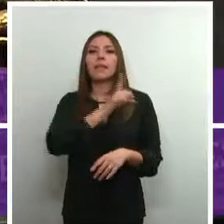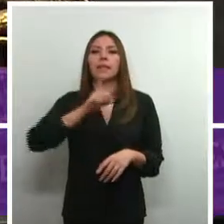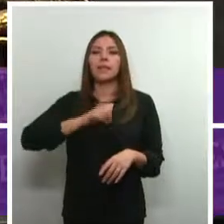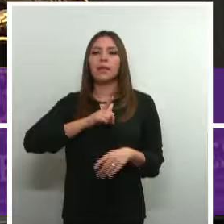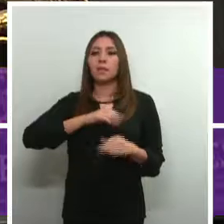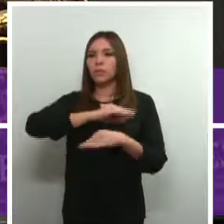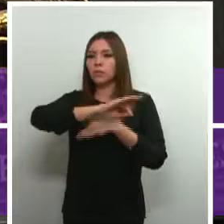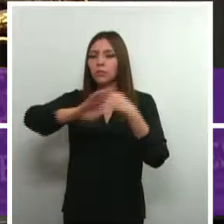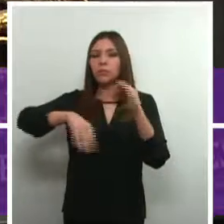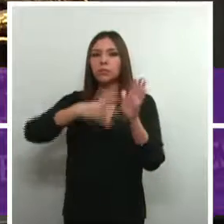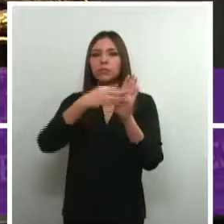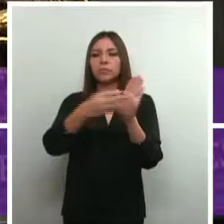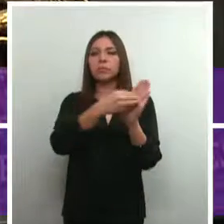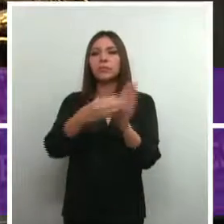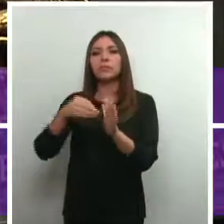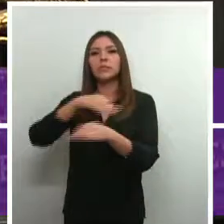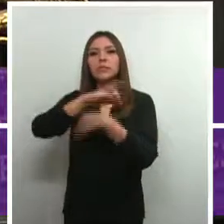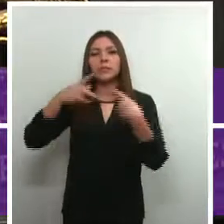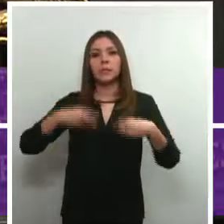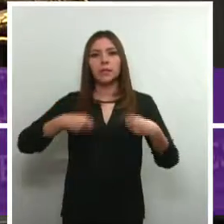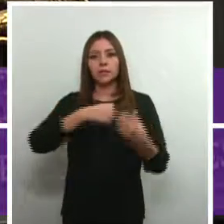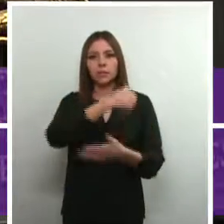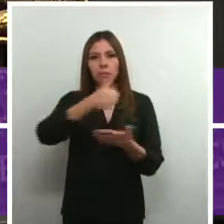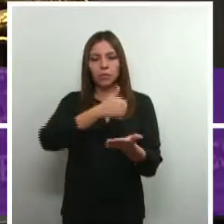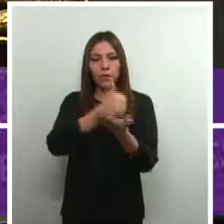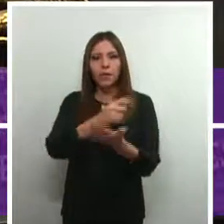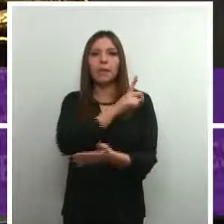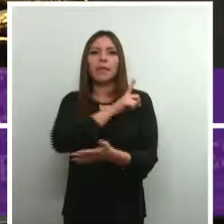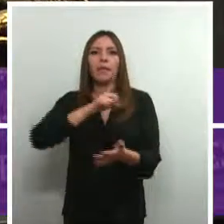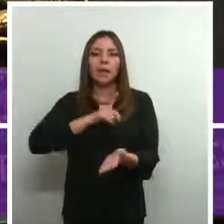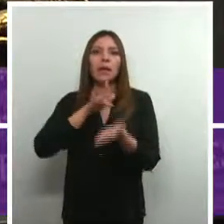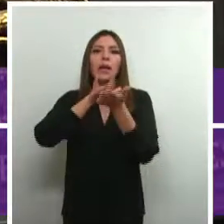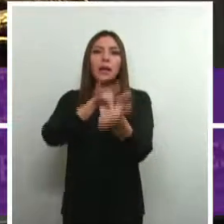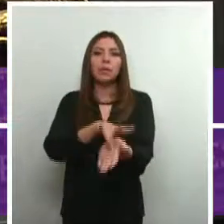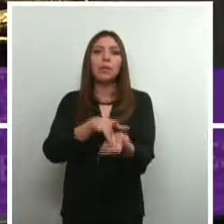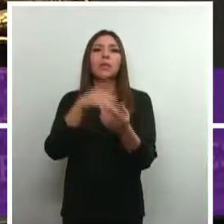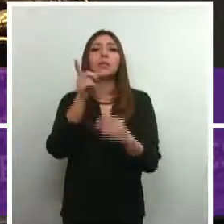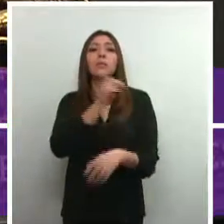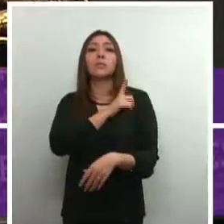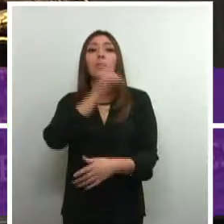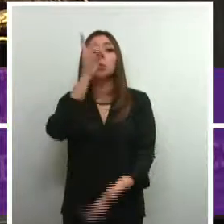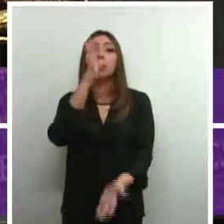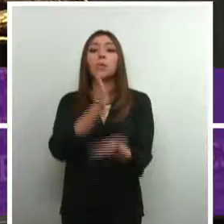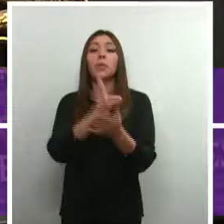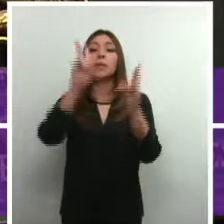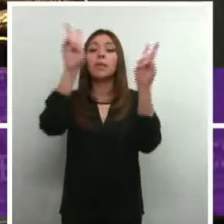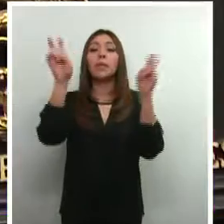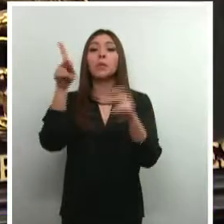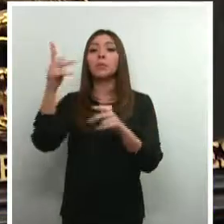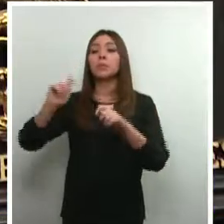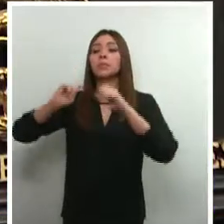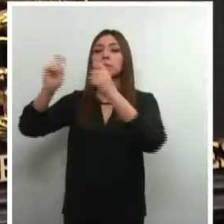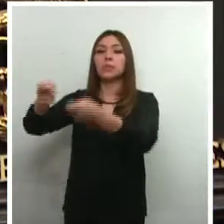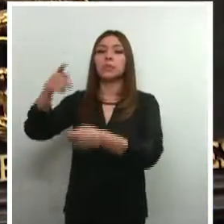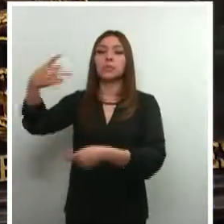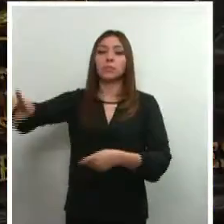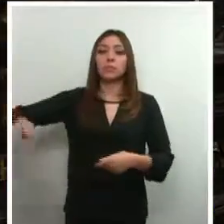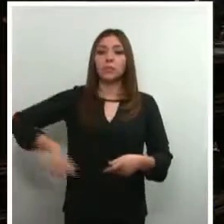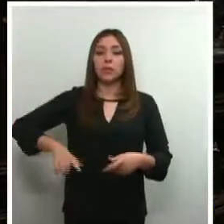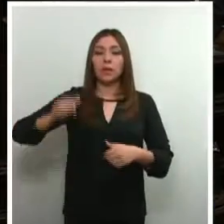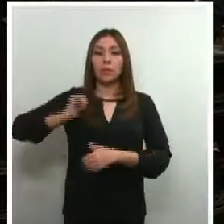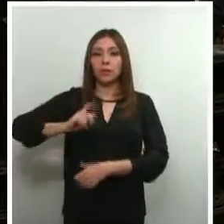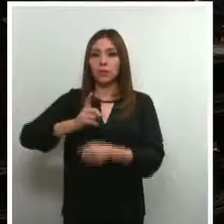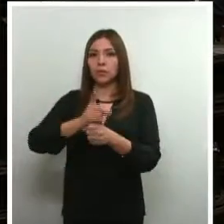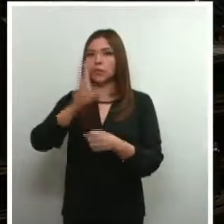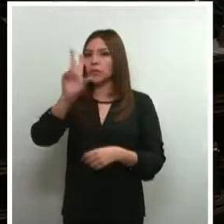ciudadanos y que tendríamos todos que contribuir, no solo que sea un tema a las autoridades, sino que a través de la sensibilización